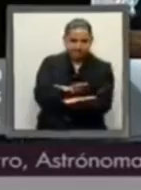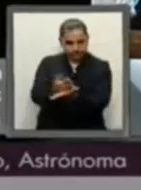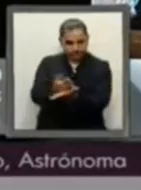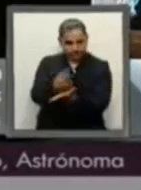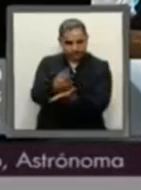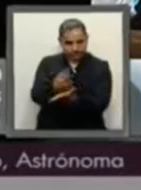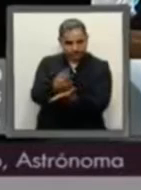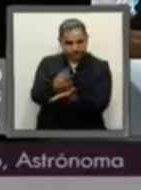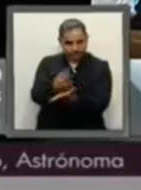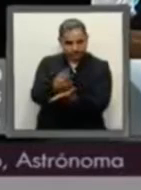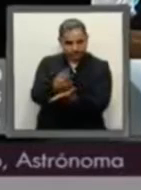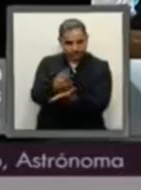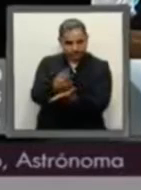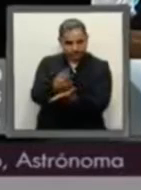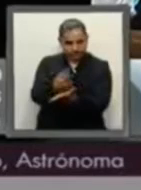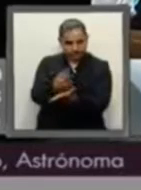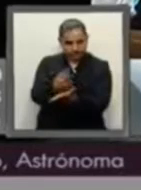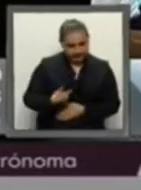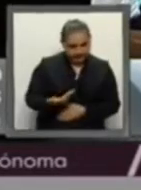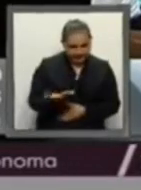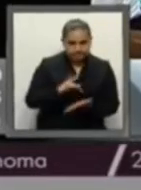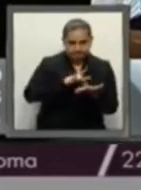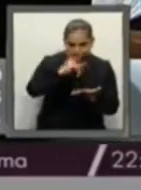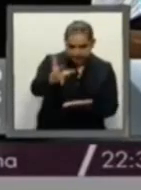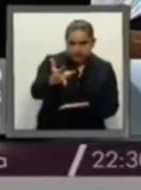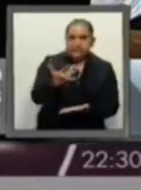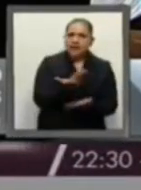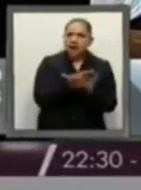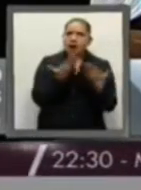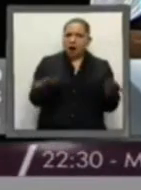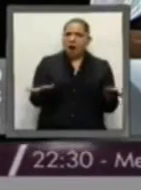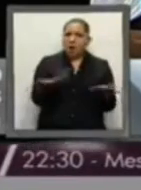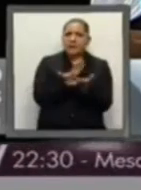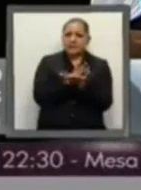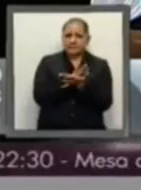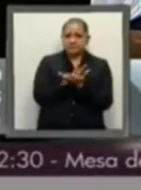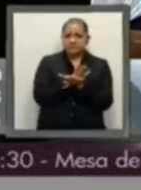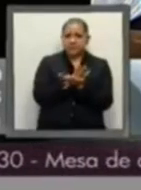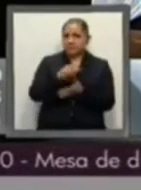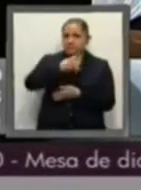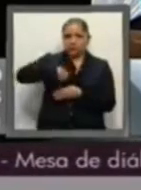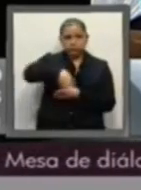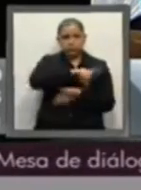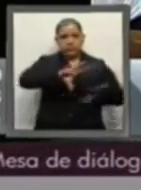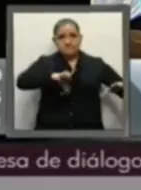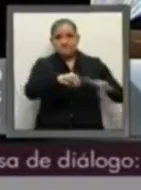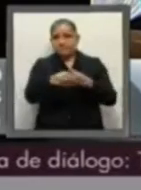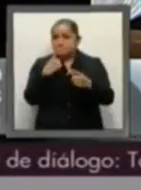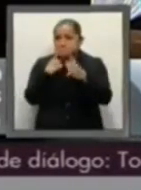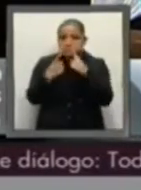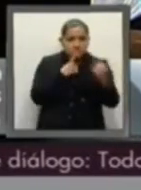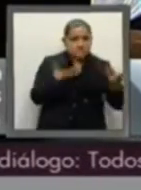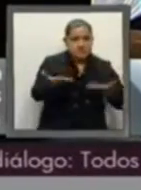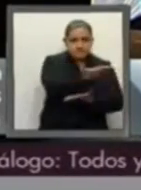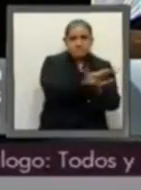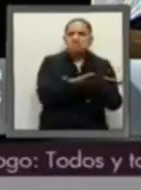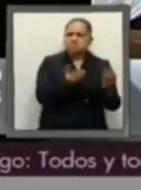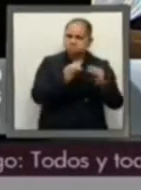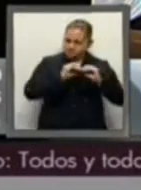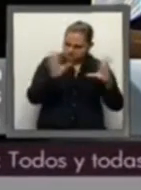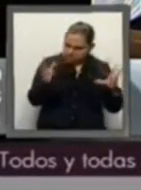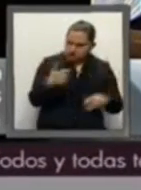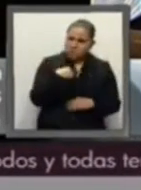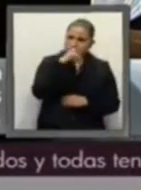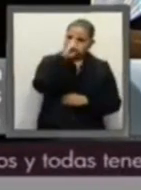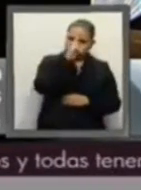y nos esperamos al debate que se va a instalar acá y seremos muy respetuosos de la forma como lo